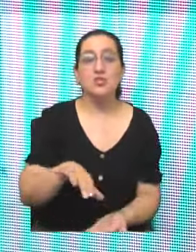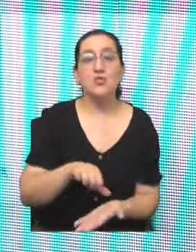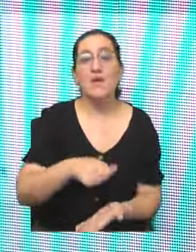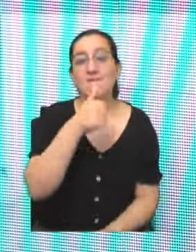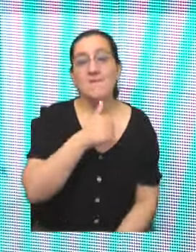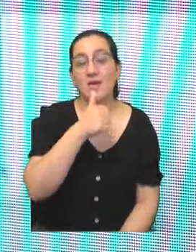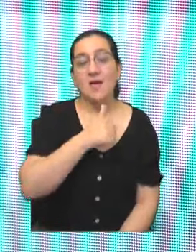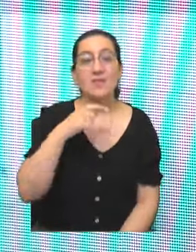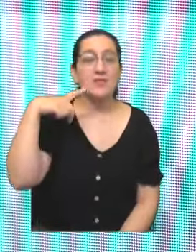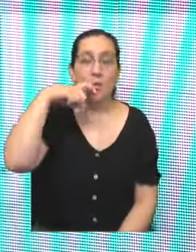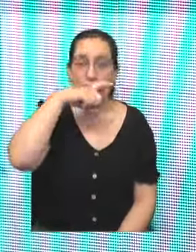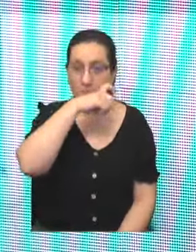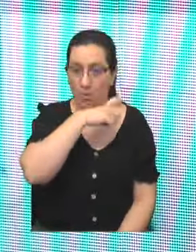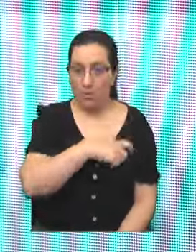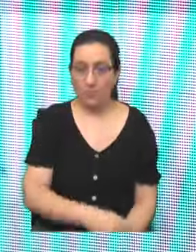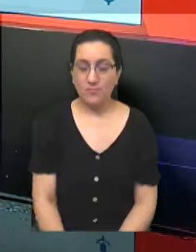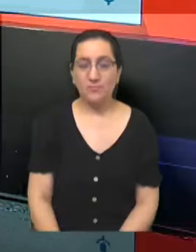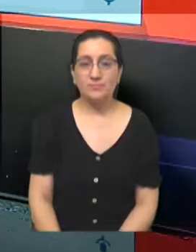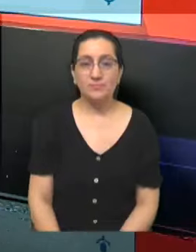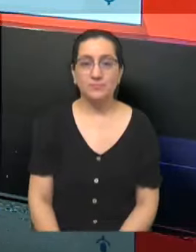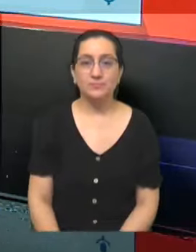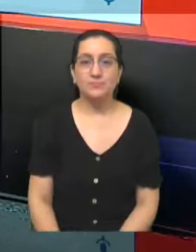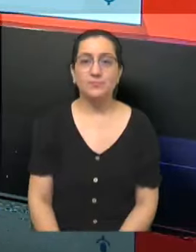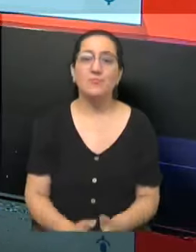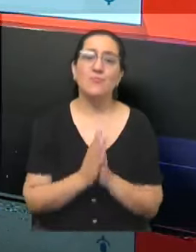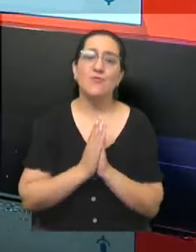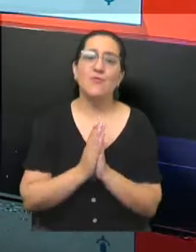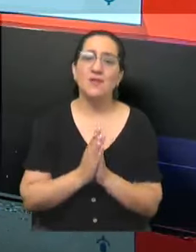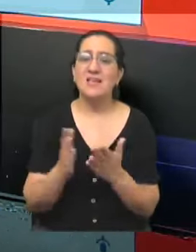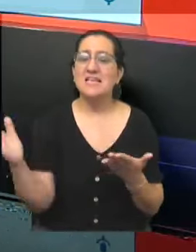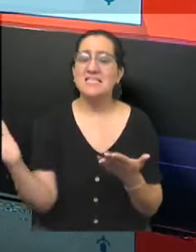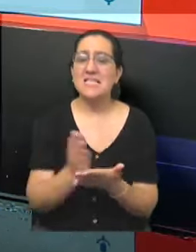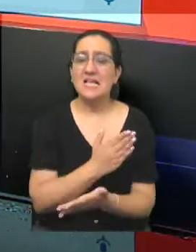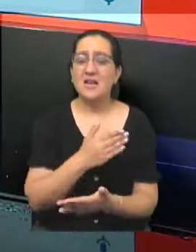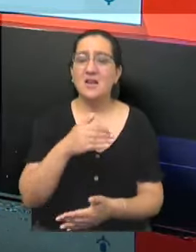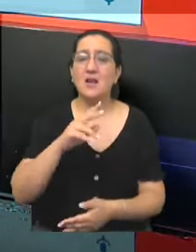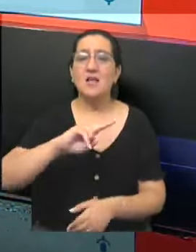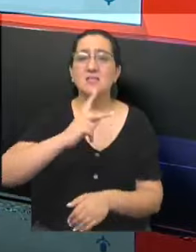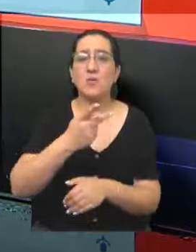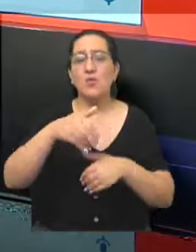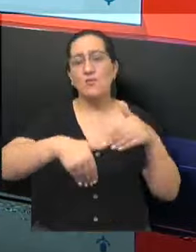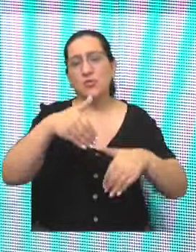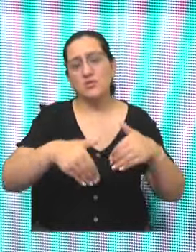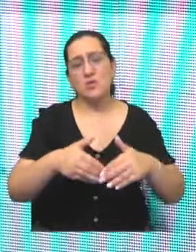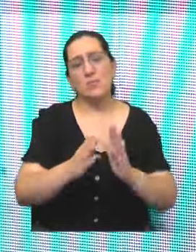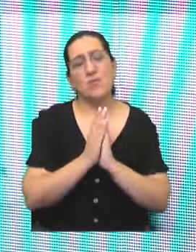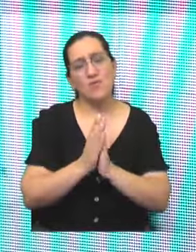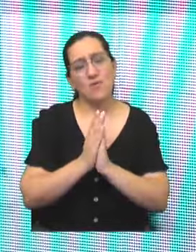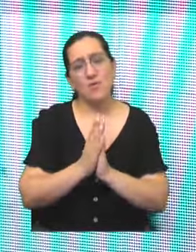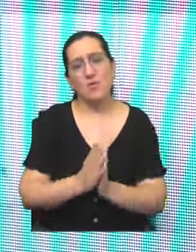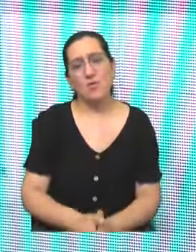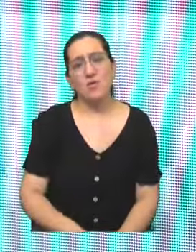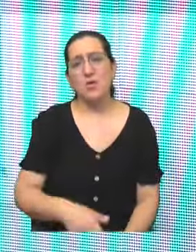Tacuarembó? Claro. Ciudad Vieja de Tacuarembó. Sí. Por favor, sacar el balotaje. No puede ser que tengamos segunda vuelta cuando sacamos